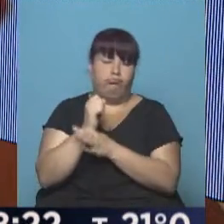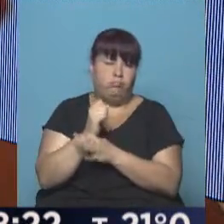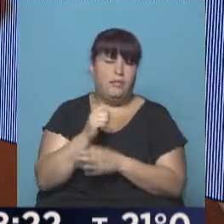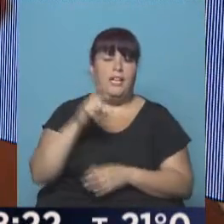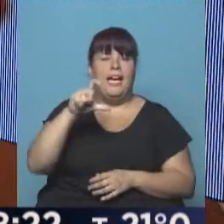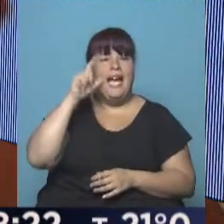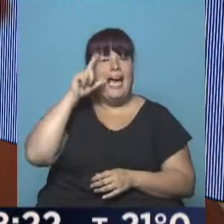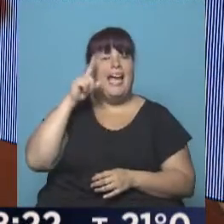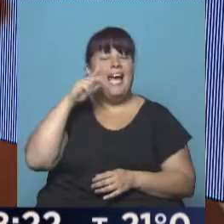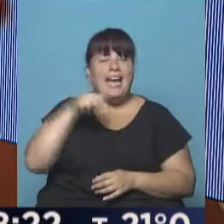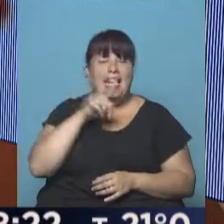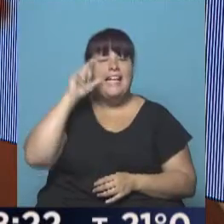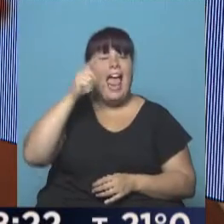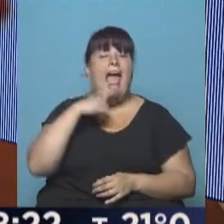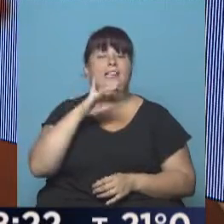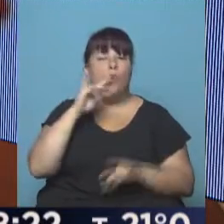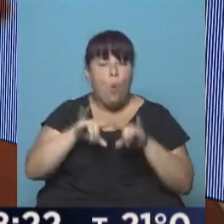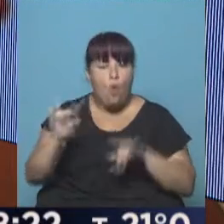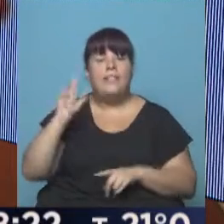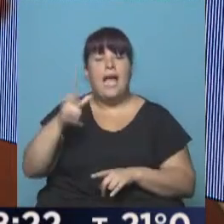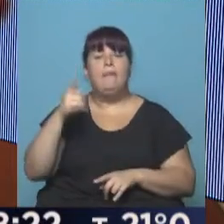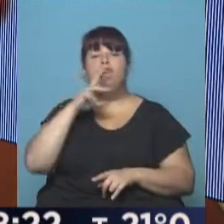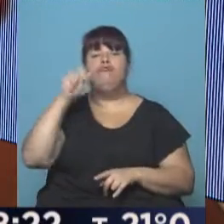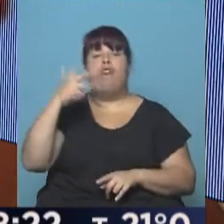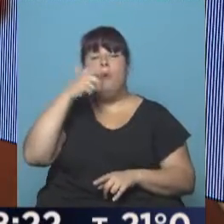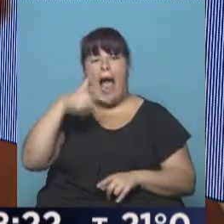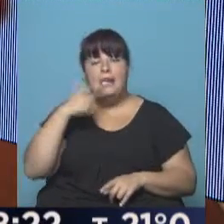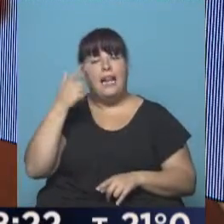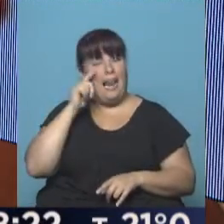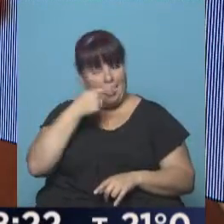Clint Eastwood y protagonizada, como veían recién, por Tom Hanks, uno de los estrenos interesantes de este jueves.